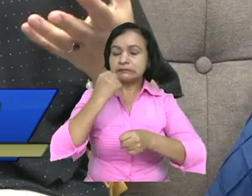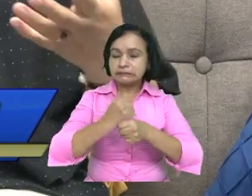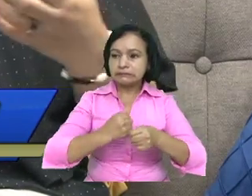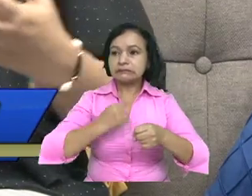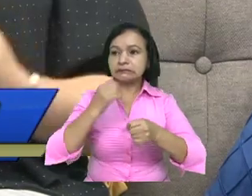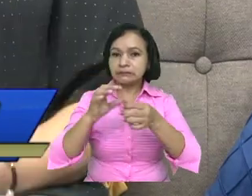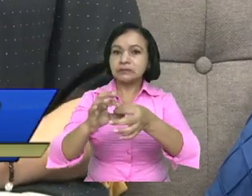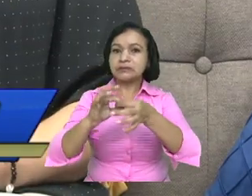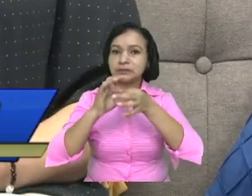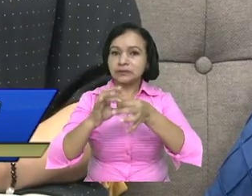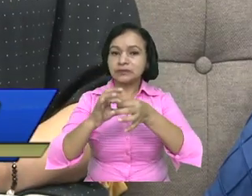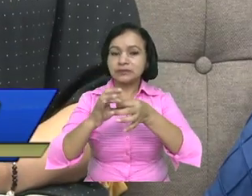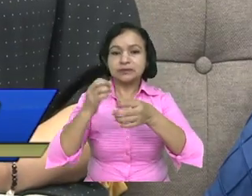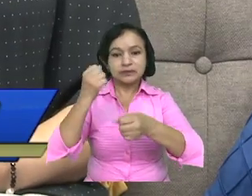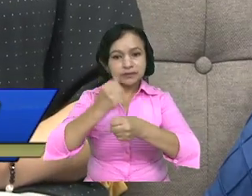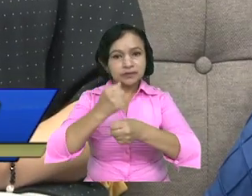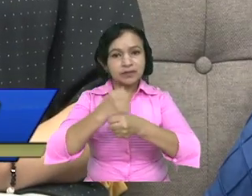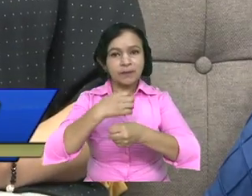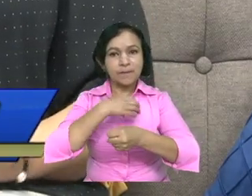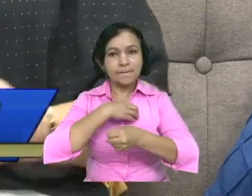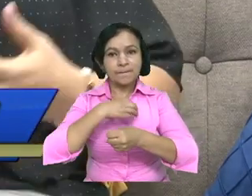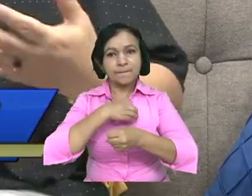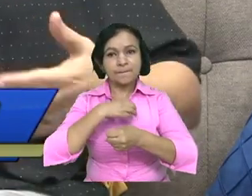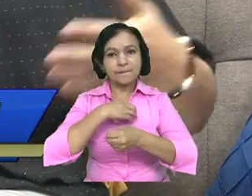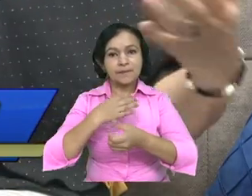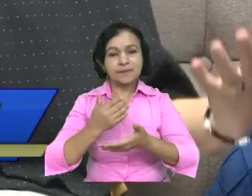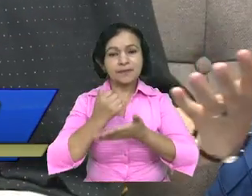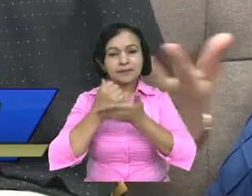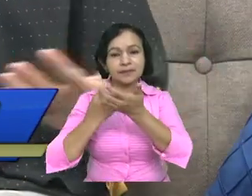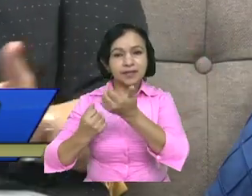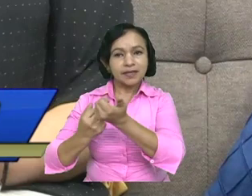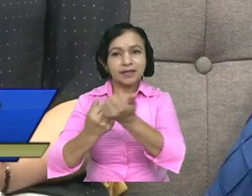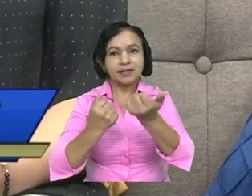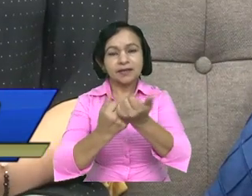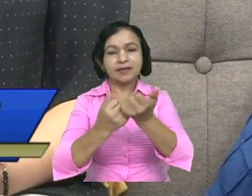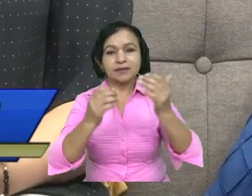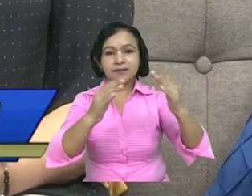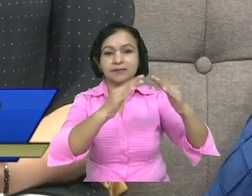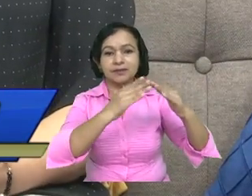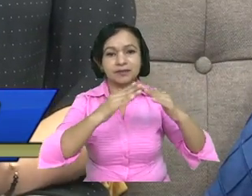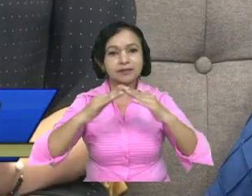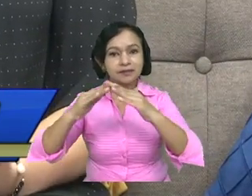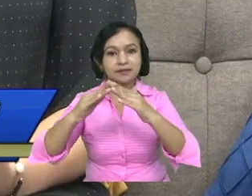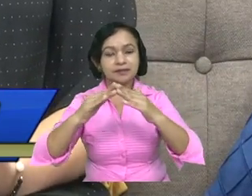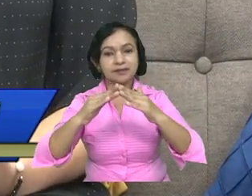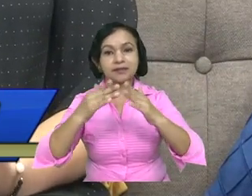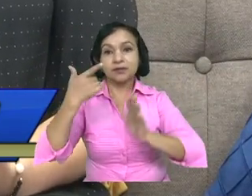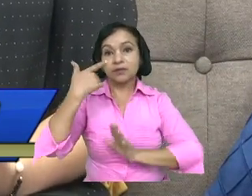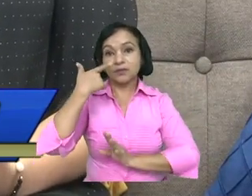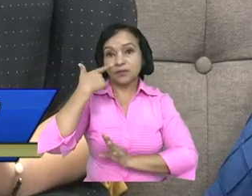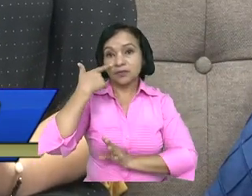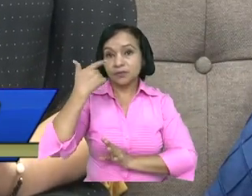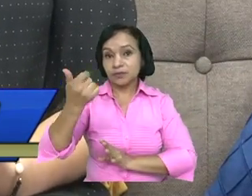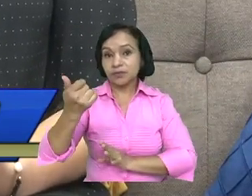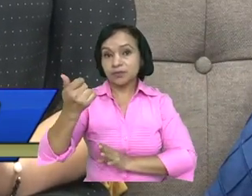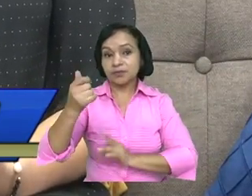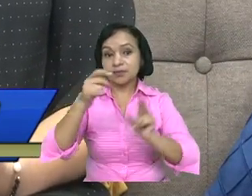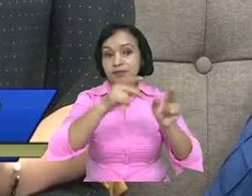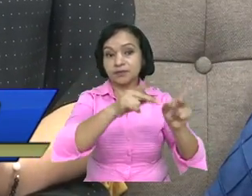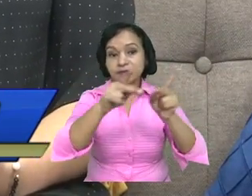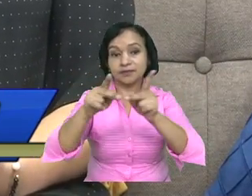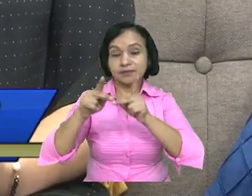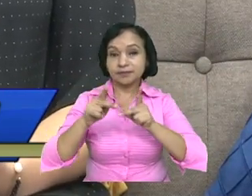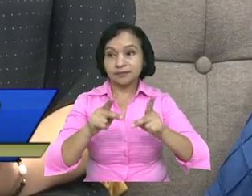hace su trabajo para apoyar a las comunidades. Entonces hay un reconocimiento de las